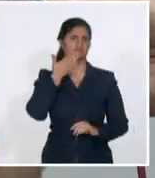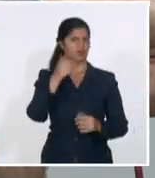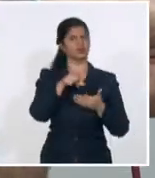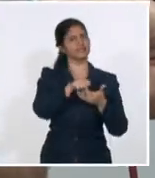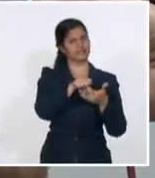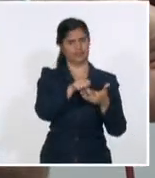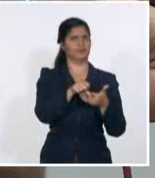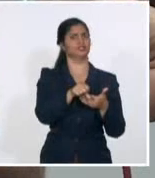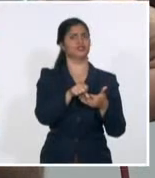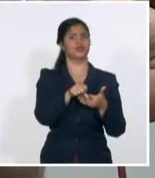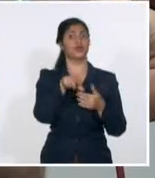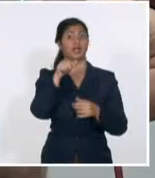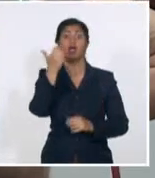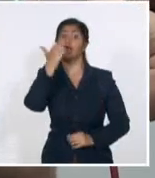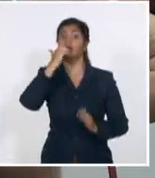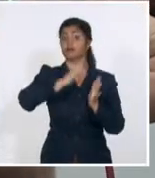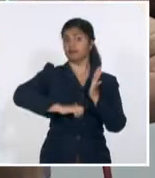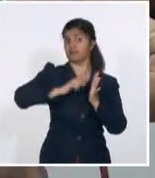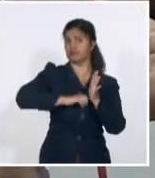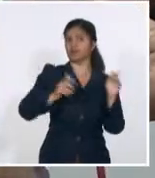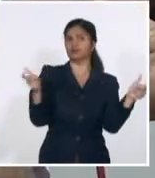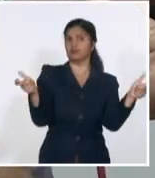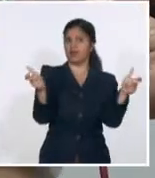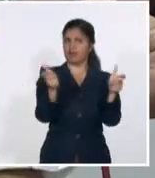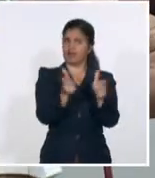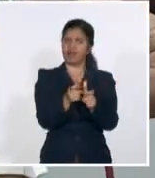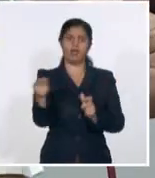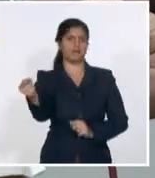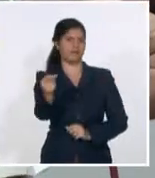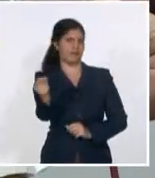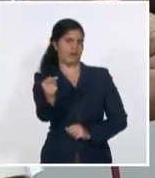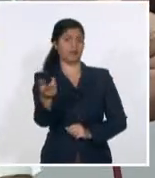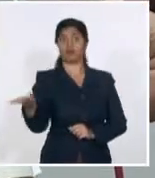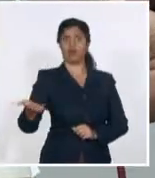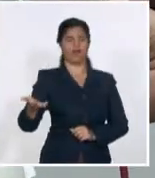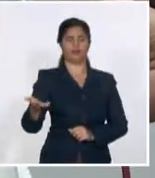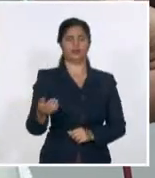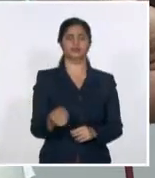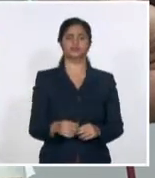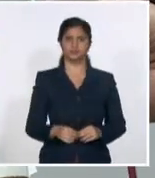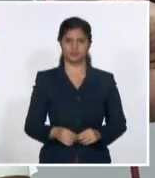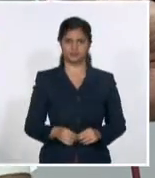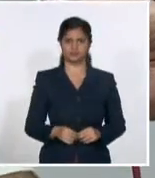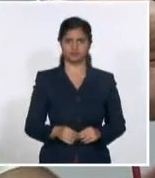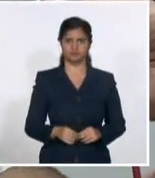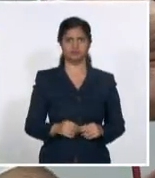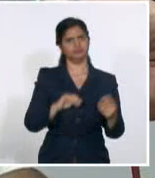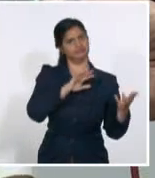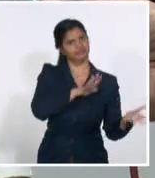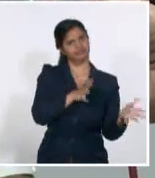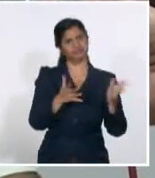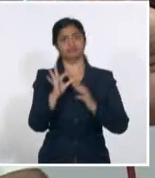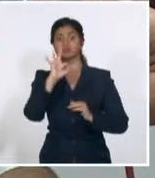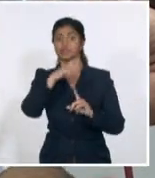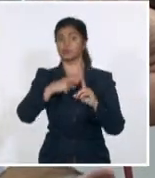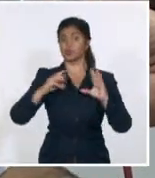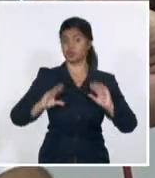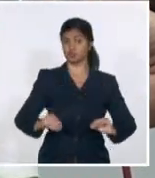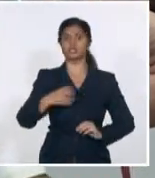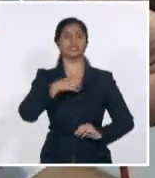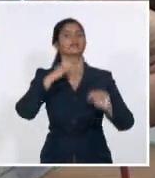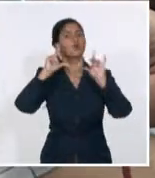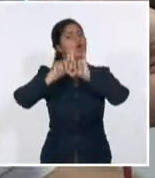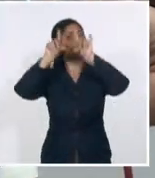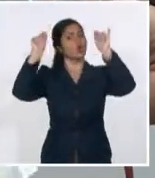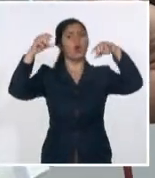baja, a partir de que ocurre la máxima demanda, baja con rapidez, y ya son las 8:30 minutos de la noche ya tenemos un servicio eléctrico, y por supuesto